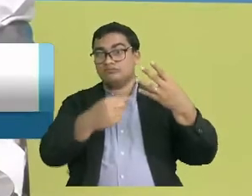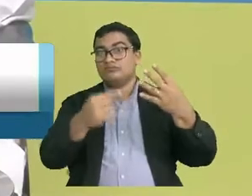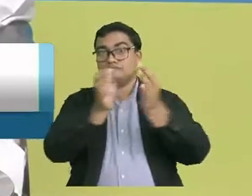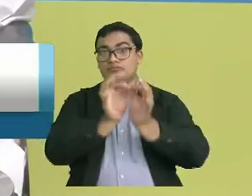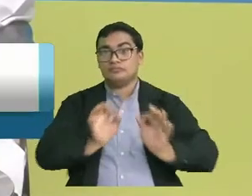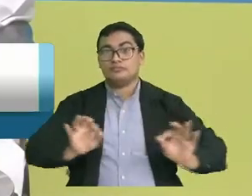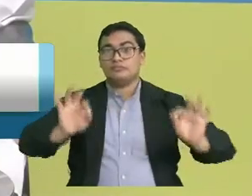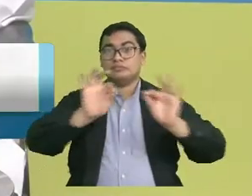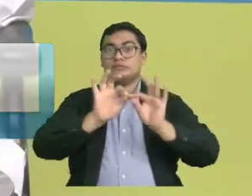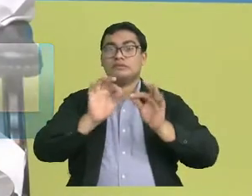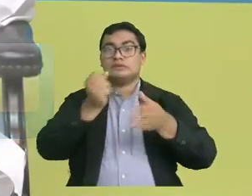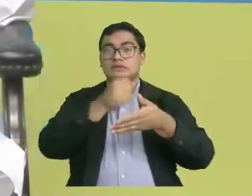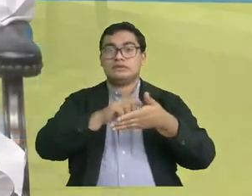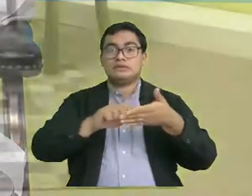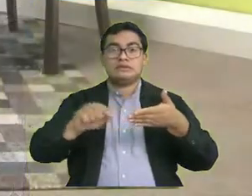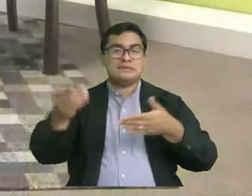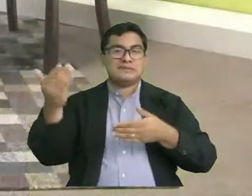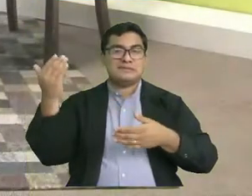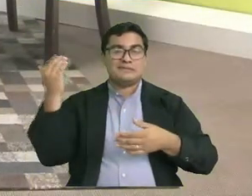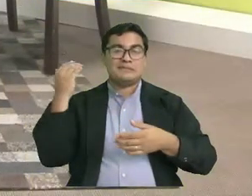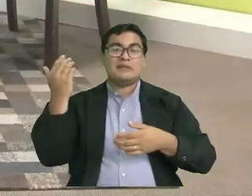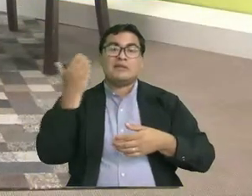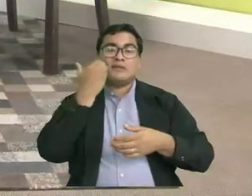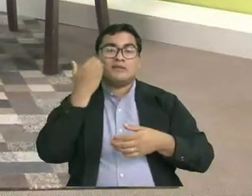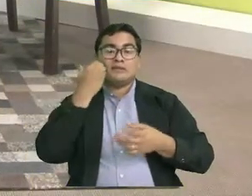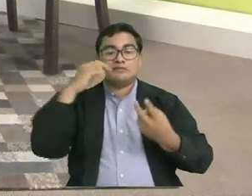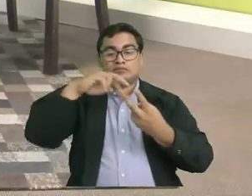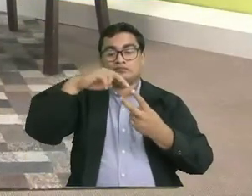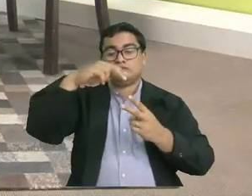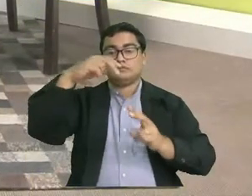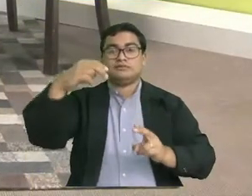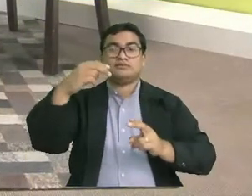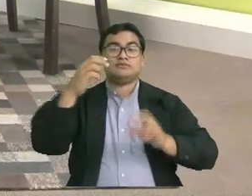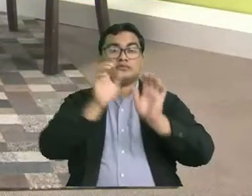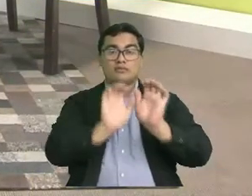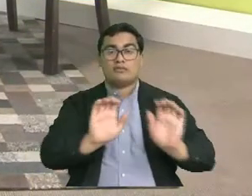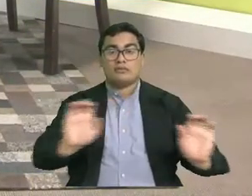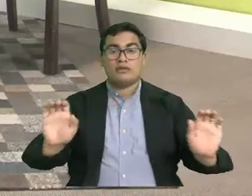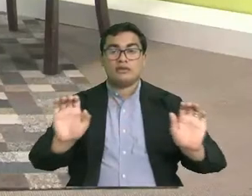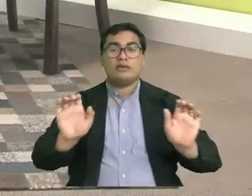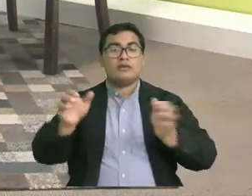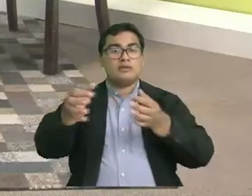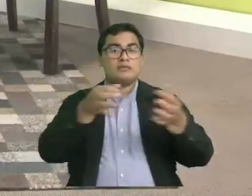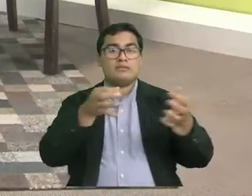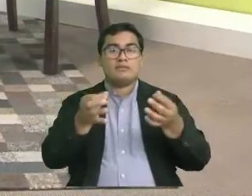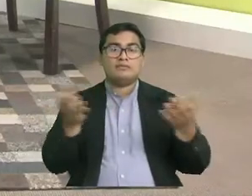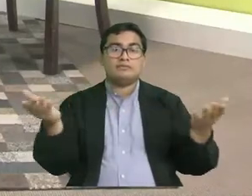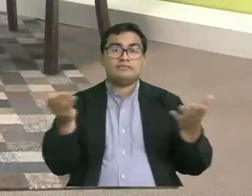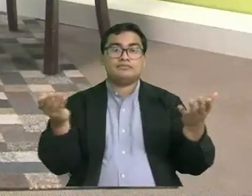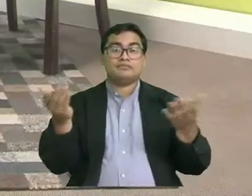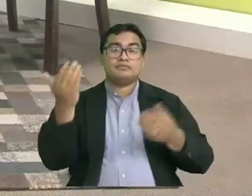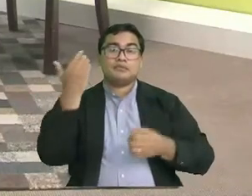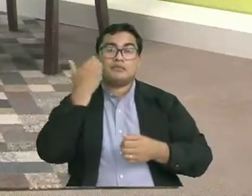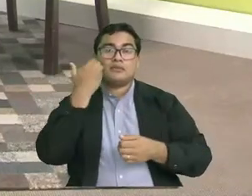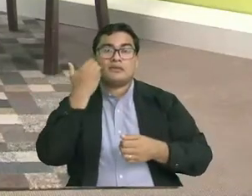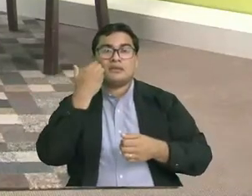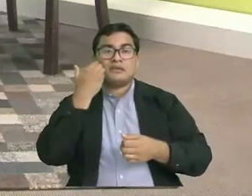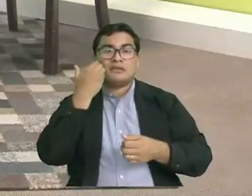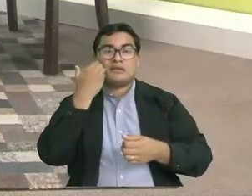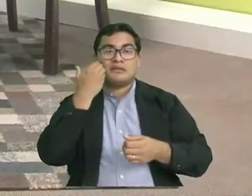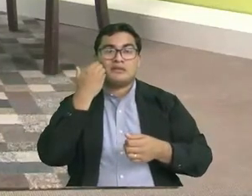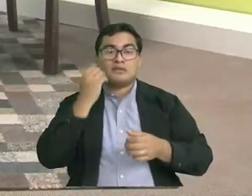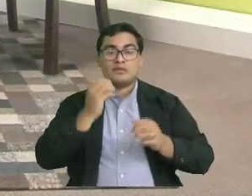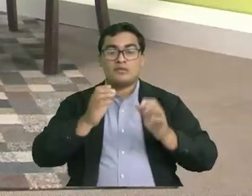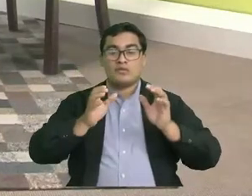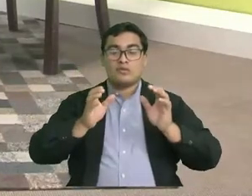La semana pasada estuvimos hablando de las enfermedades genéticas más comunes de los niños. Usted me refería que son las enfermedades esqueléticas,